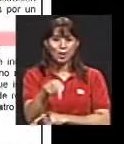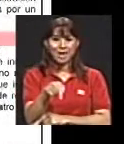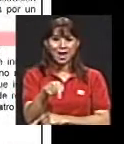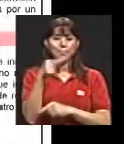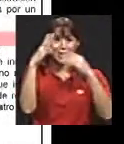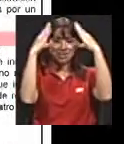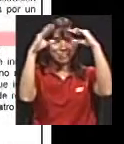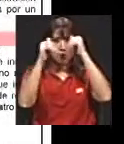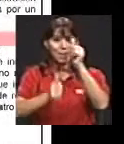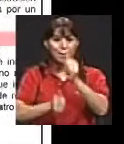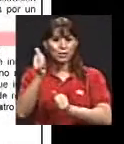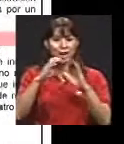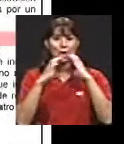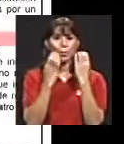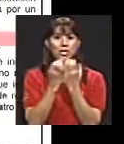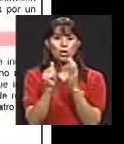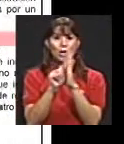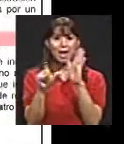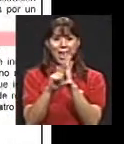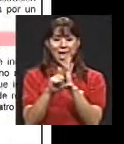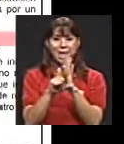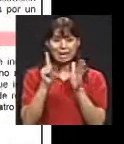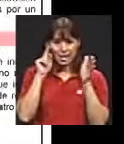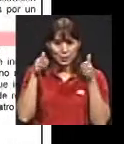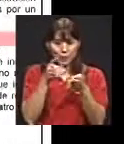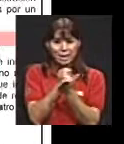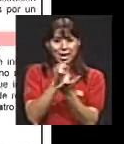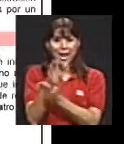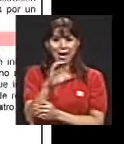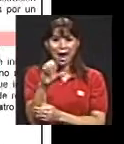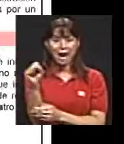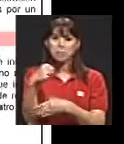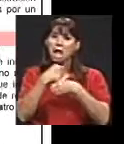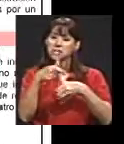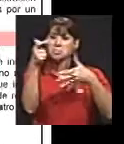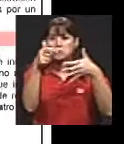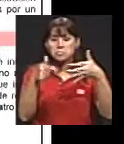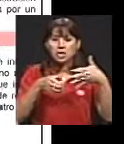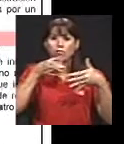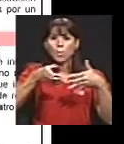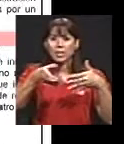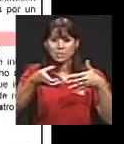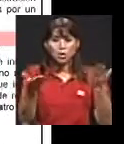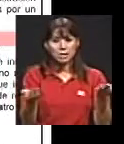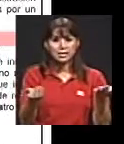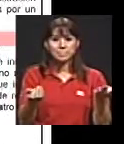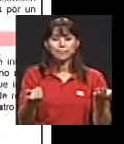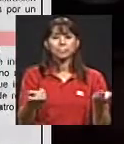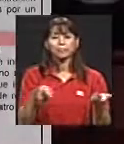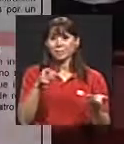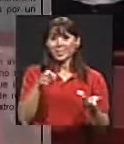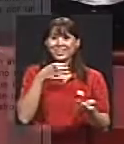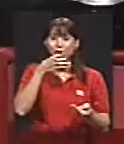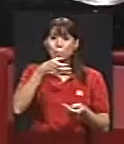de la comisión legislativa de la cca que hace una serie de recomendaciones y es algo más de emite una serie se recomienda que